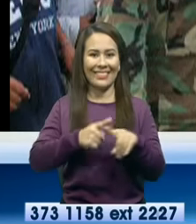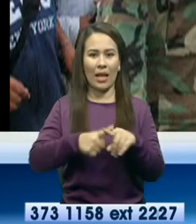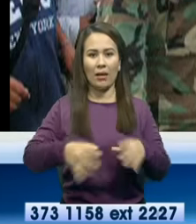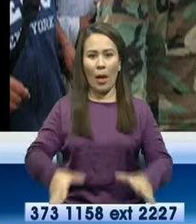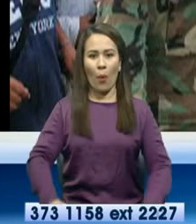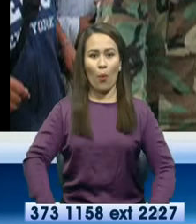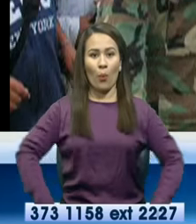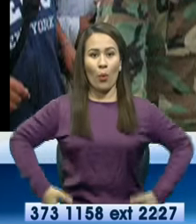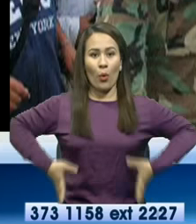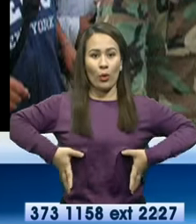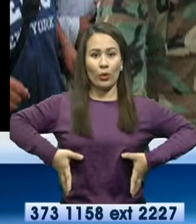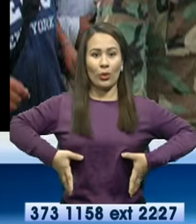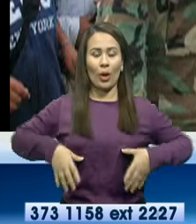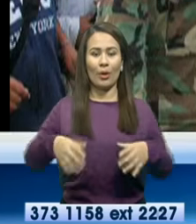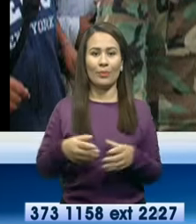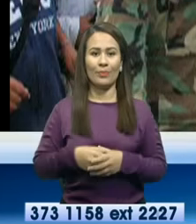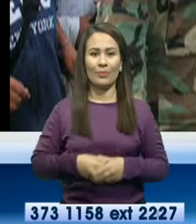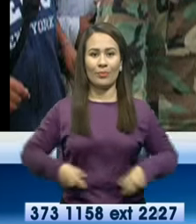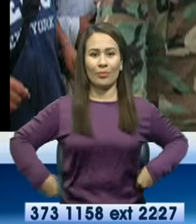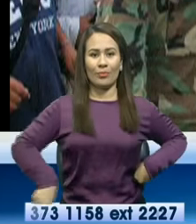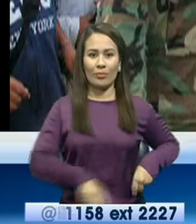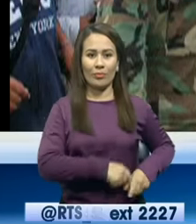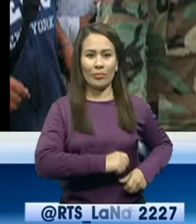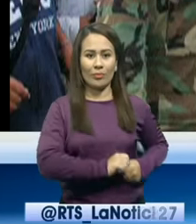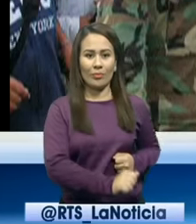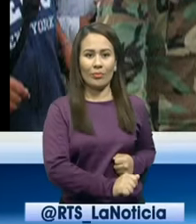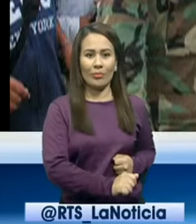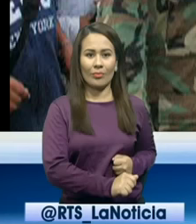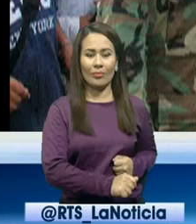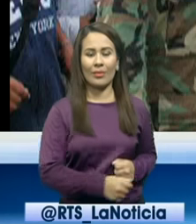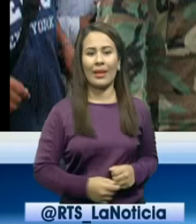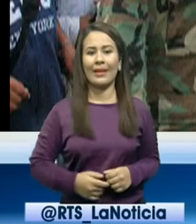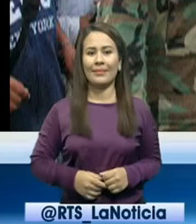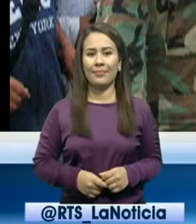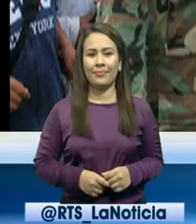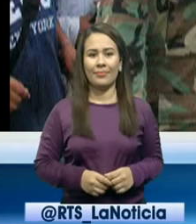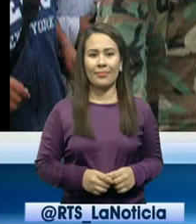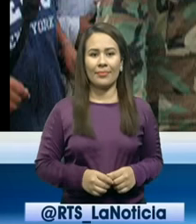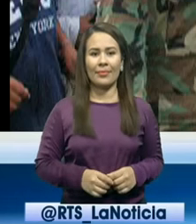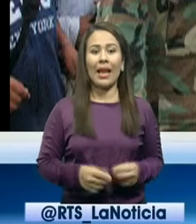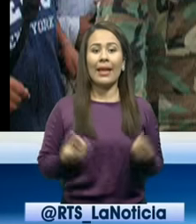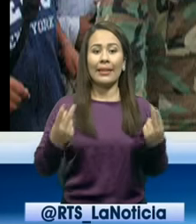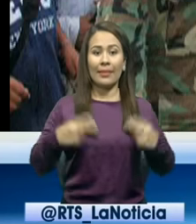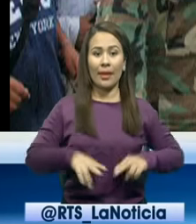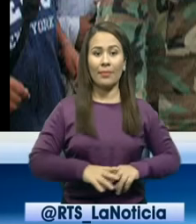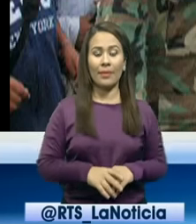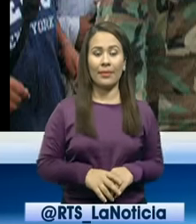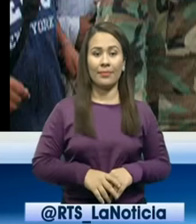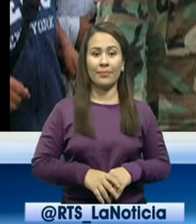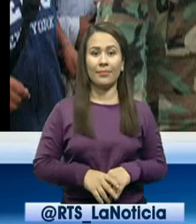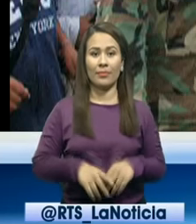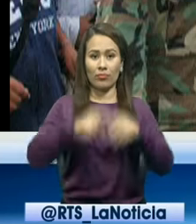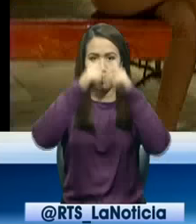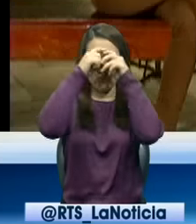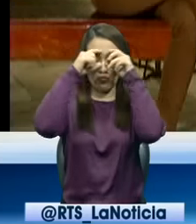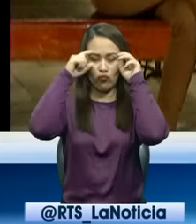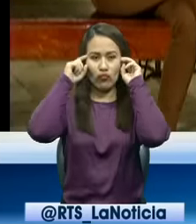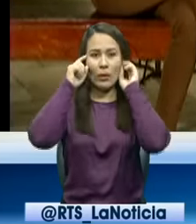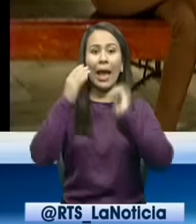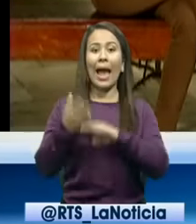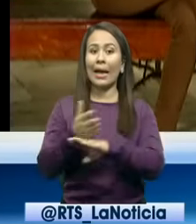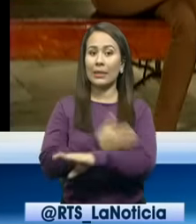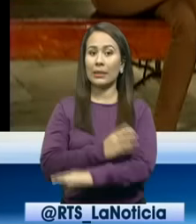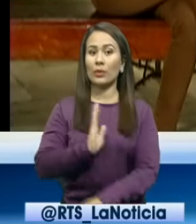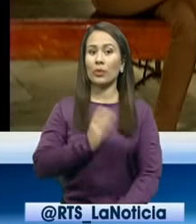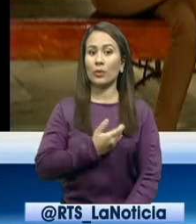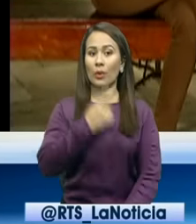las botas, conjuete, zamarro en este momento, también las gafas. Antes nuestros